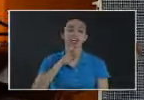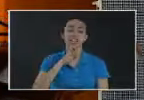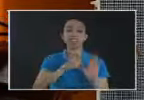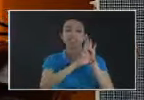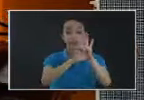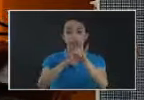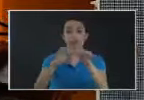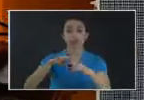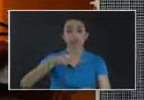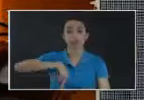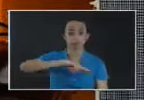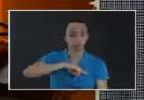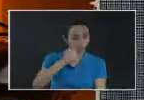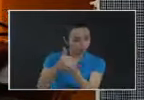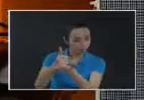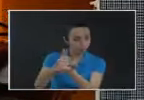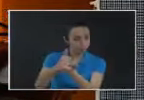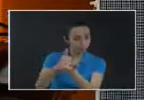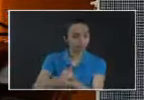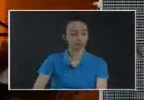nosotros. Amén.